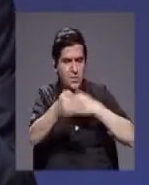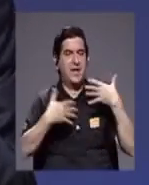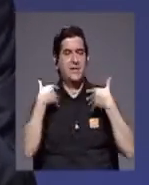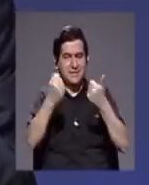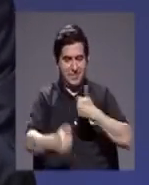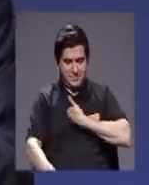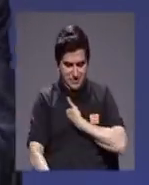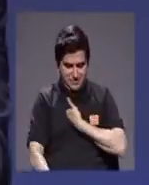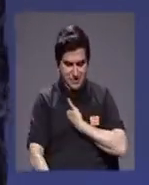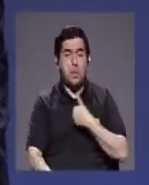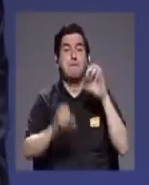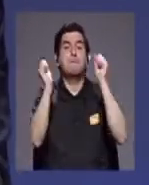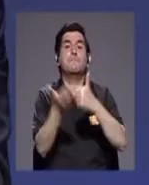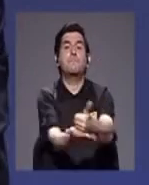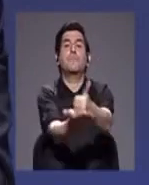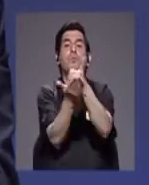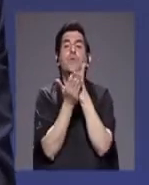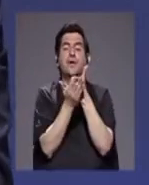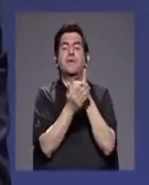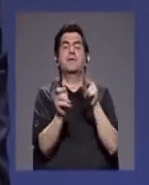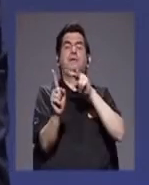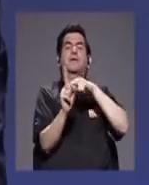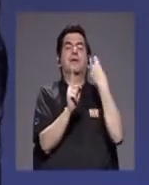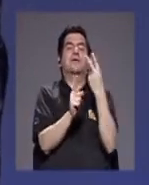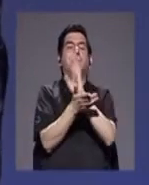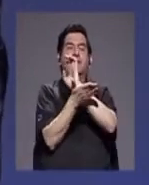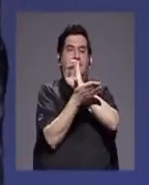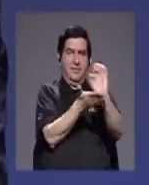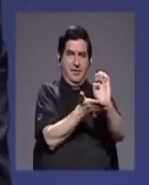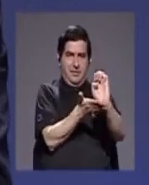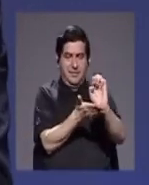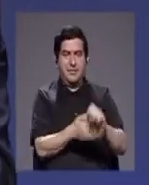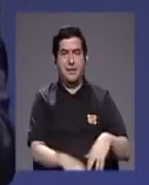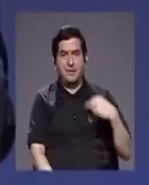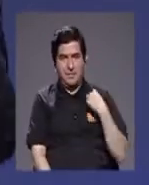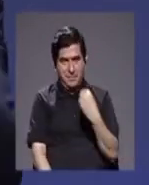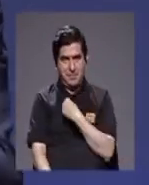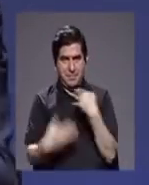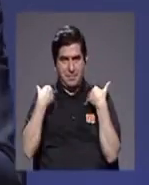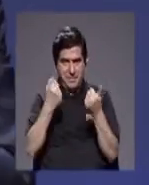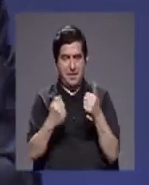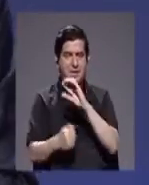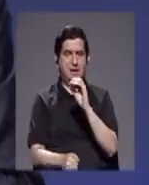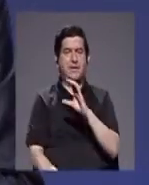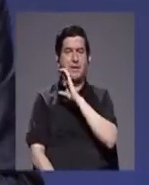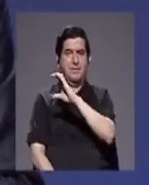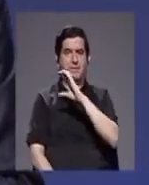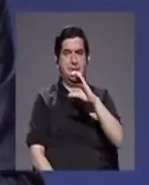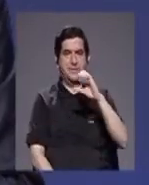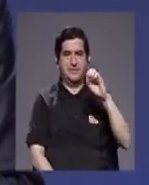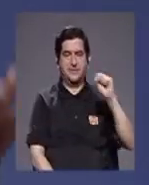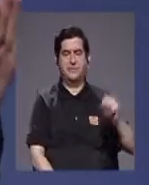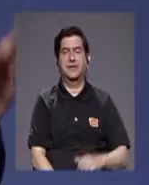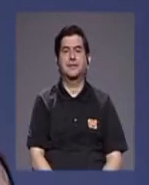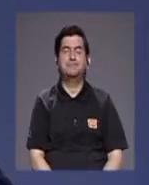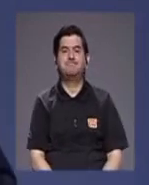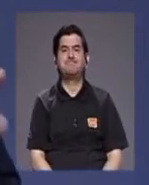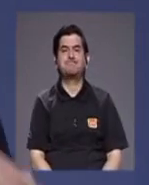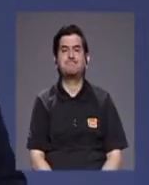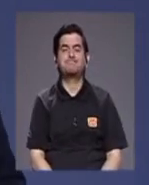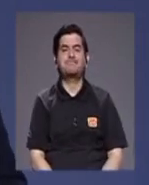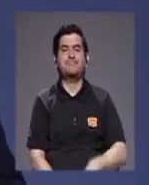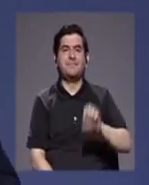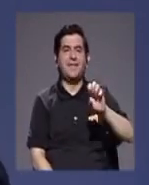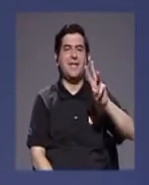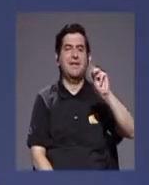salud nos puede ayudar a tener un enfoque más preventivo desde el Ministerio de Salud y la Caja del Seguro Social. Bueno, Efraín, nos queda menos